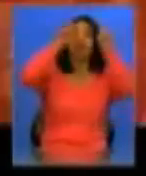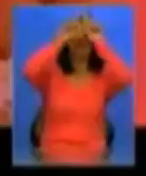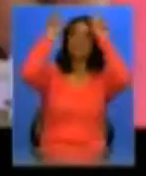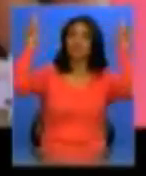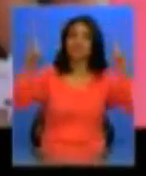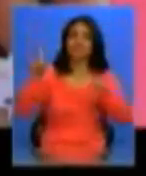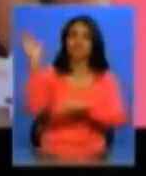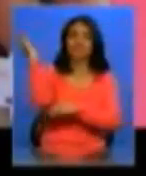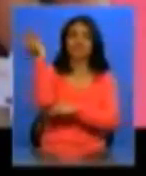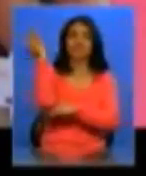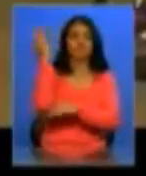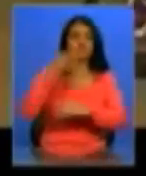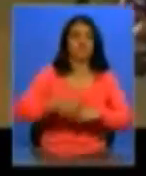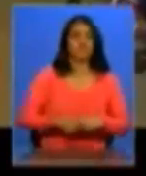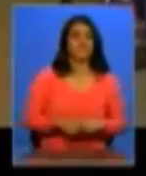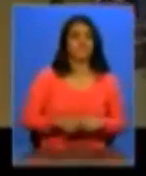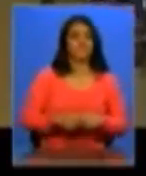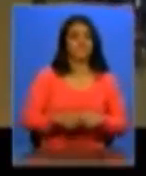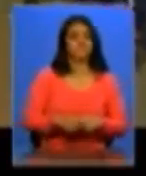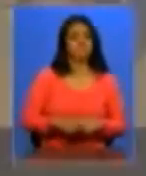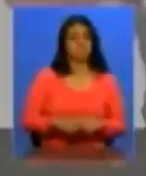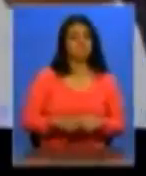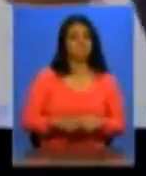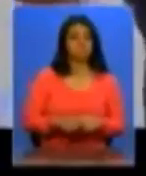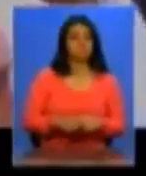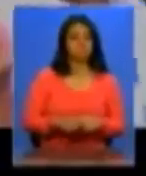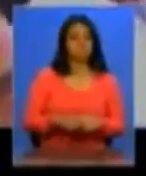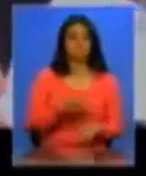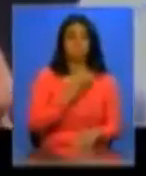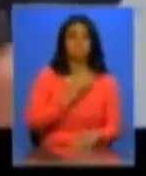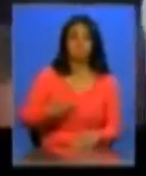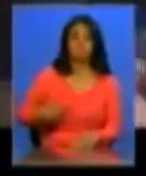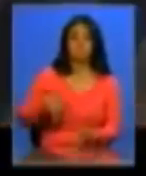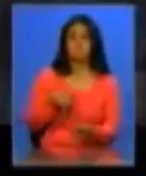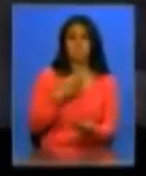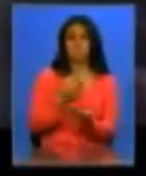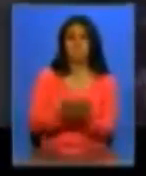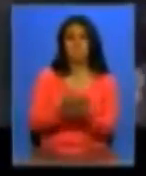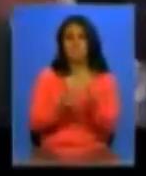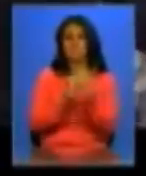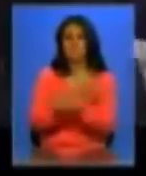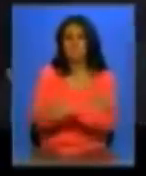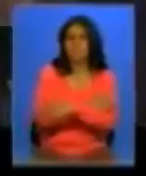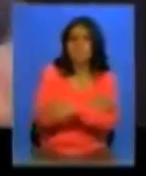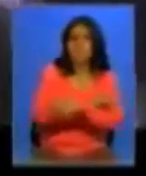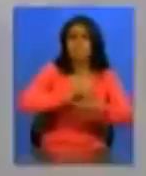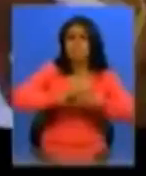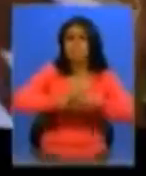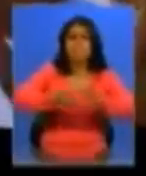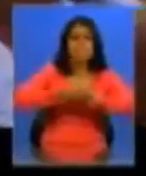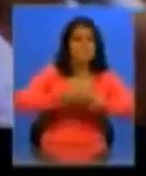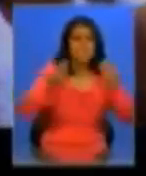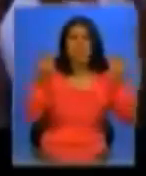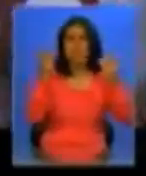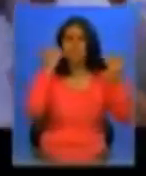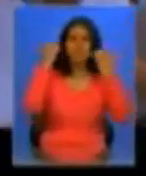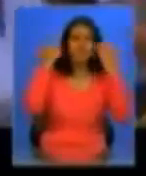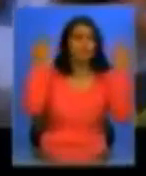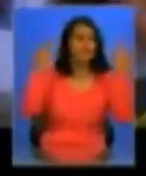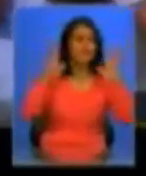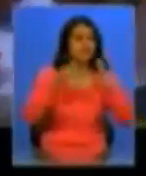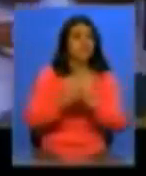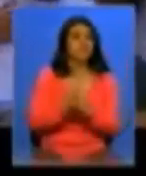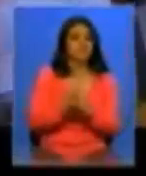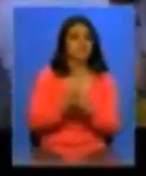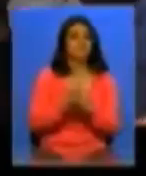espacios adecuados en los exteriores. A su llegada, en medio de las muestras de cariño de los jóvenes, el presidente fue recibido